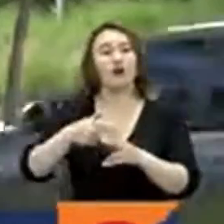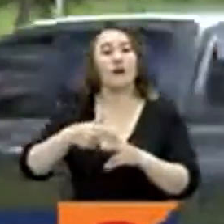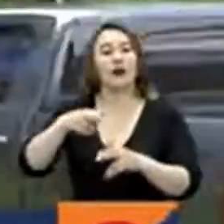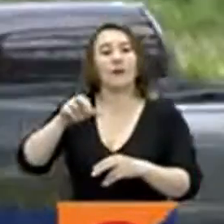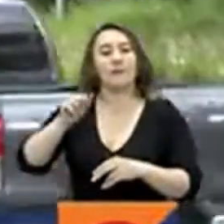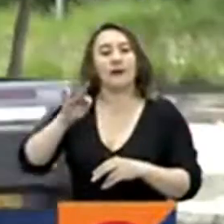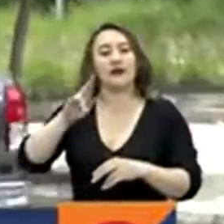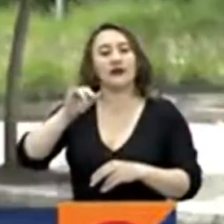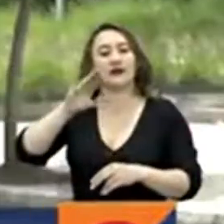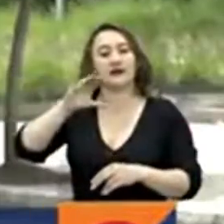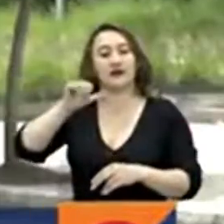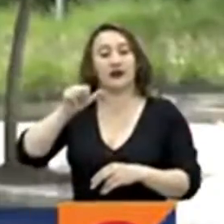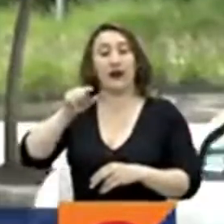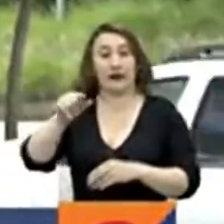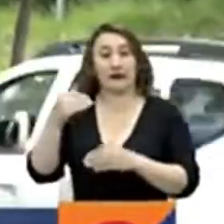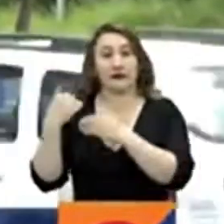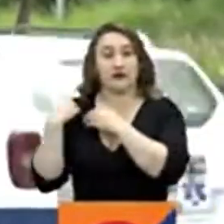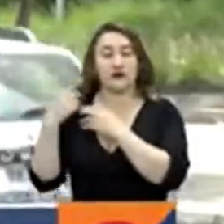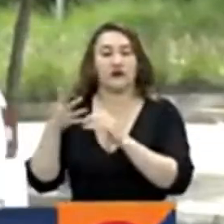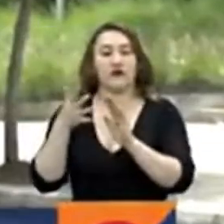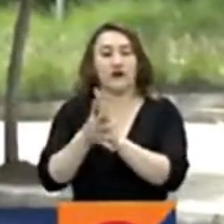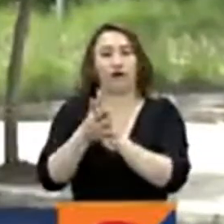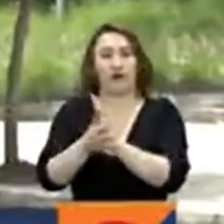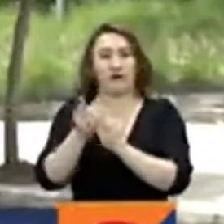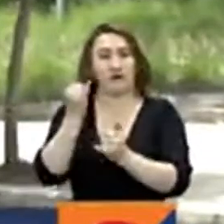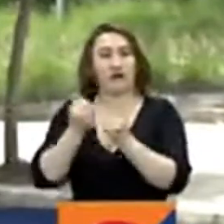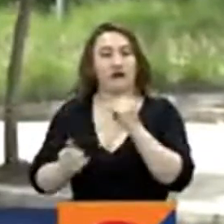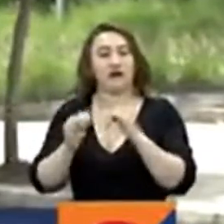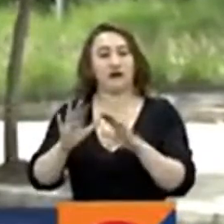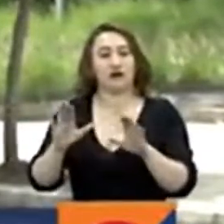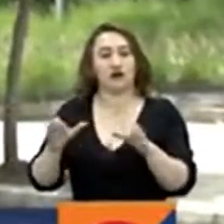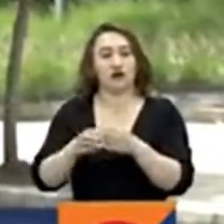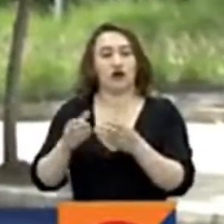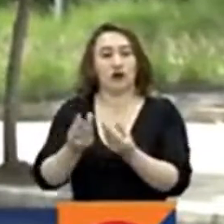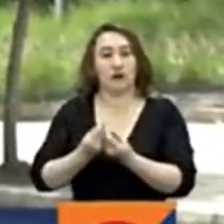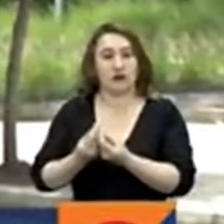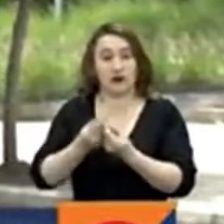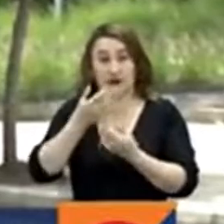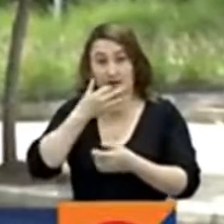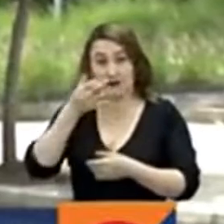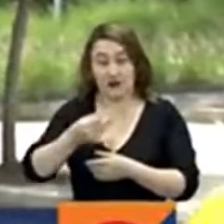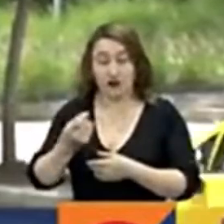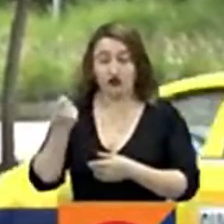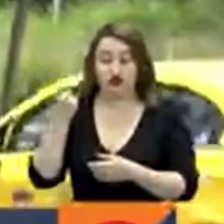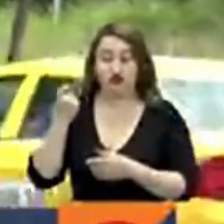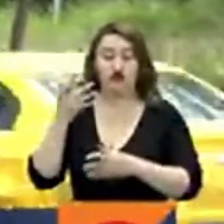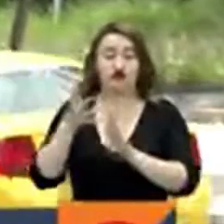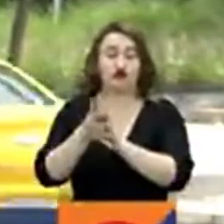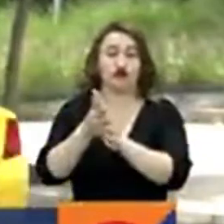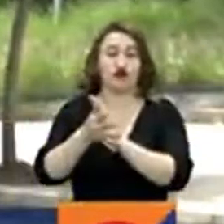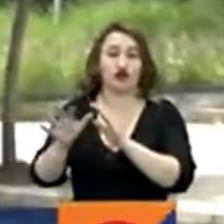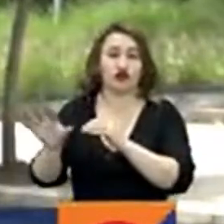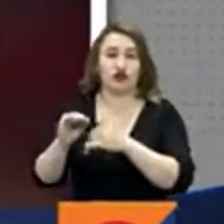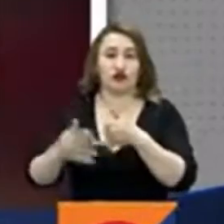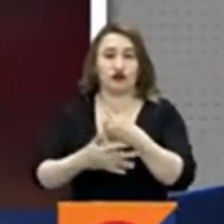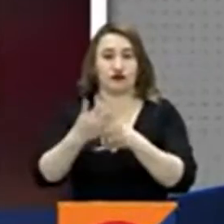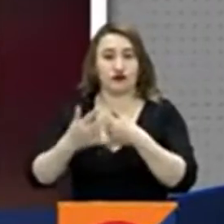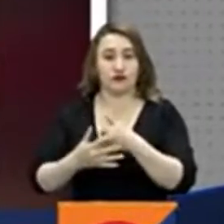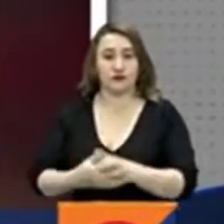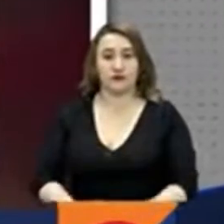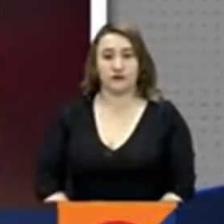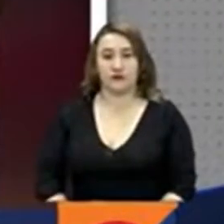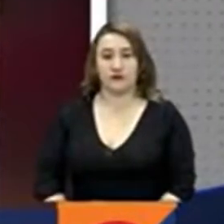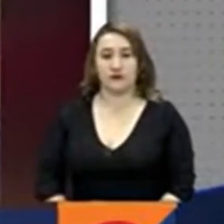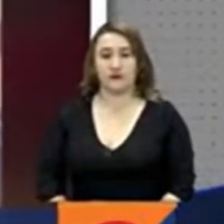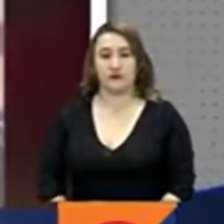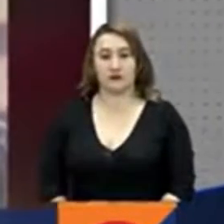la encargada del informe final que entregó la Comisión de la Verdad recientemente a todo el territorio colombiano.